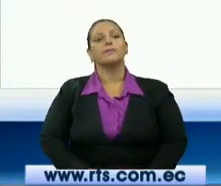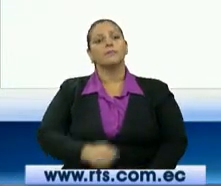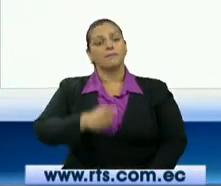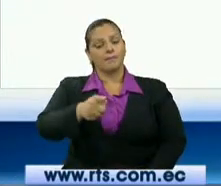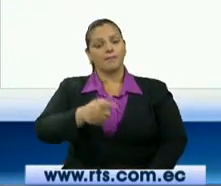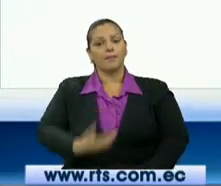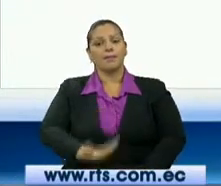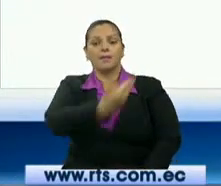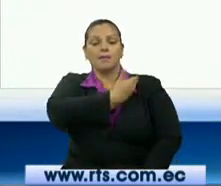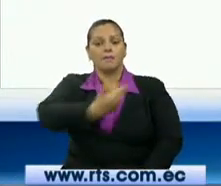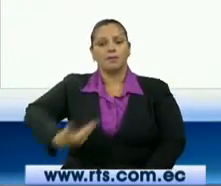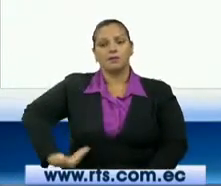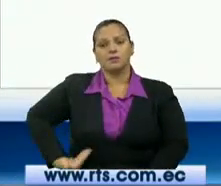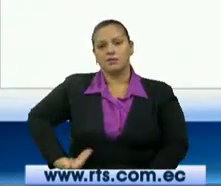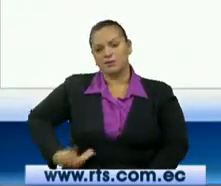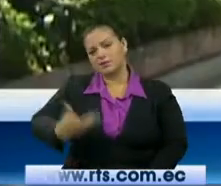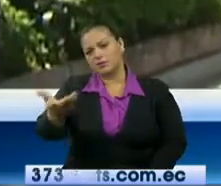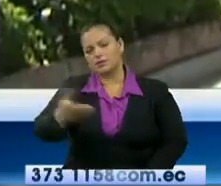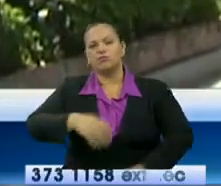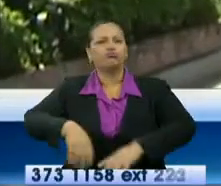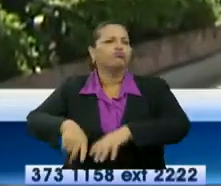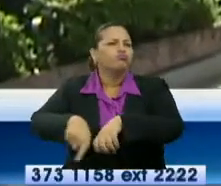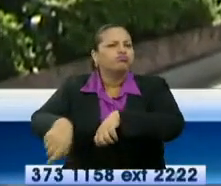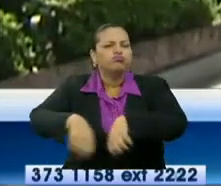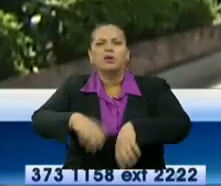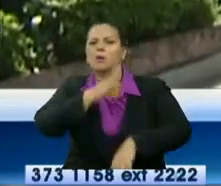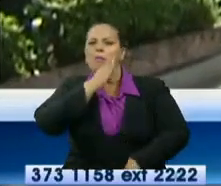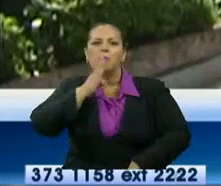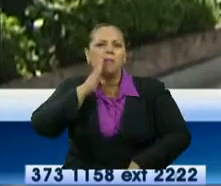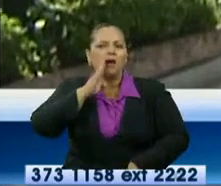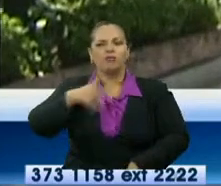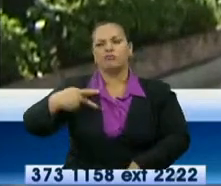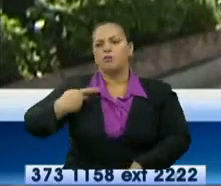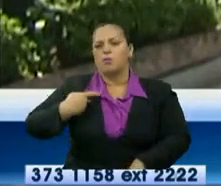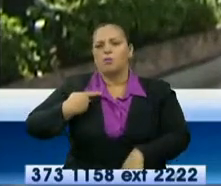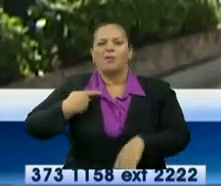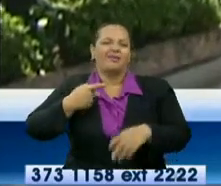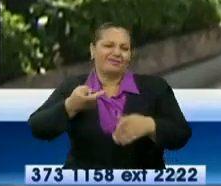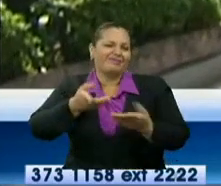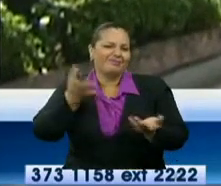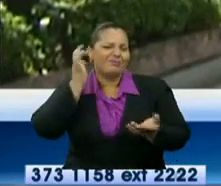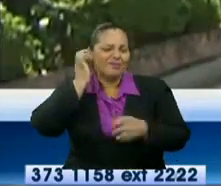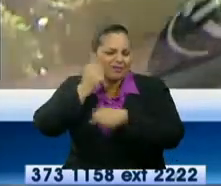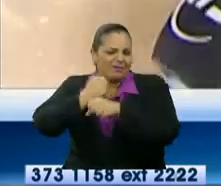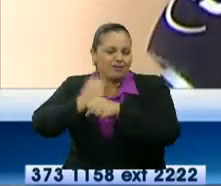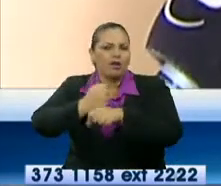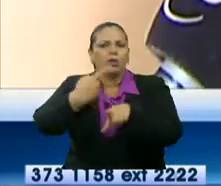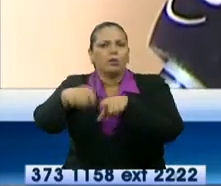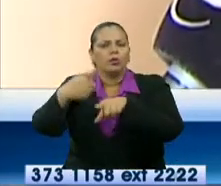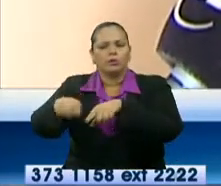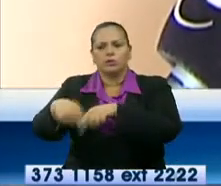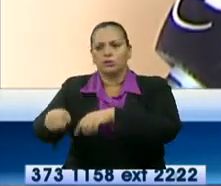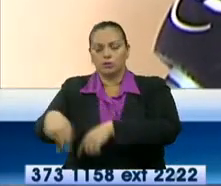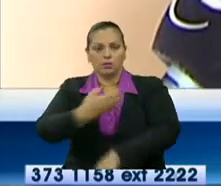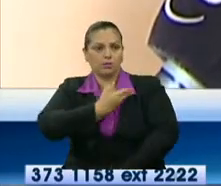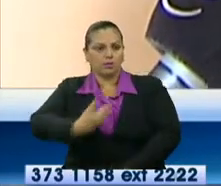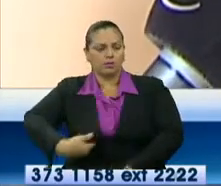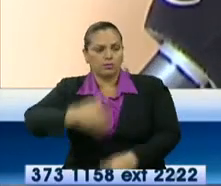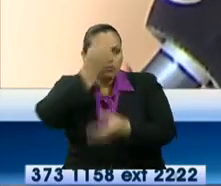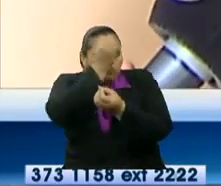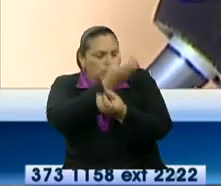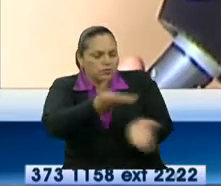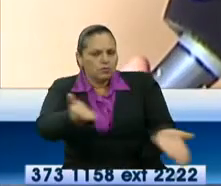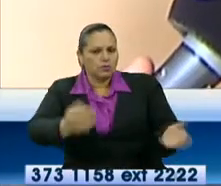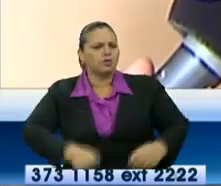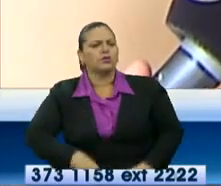en la zona rusa desconociendo esas presuntas anomalías a este establecimiento que ya